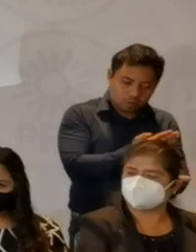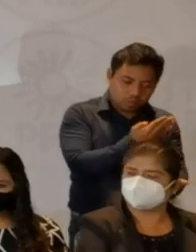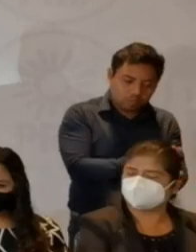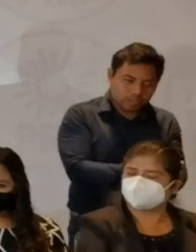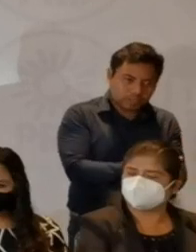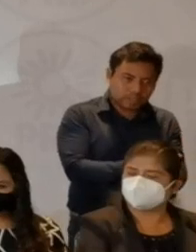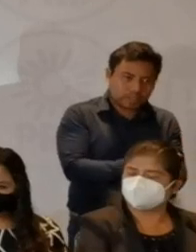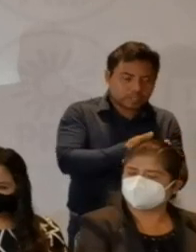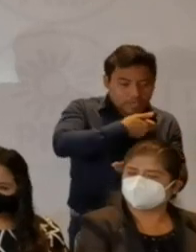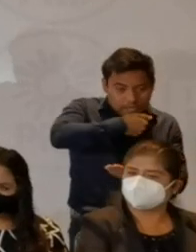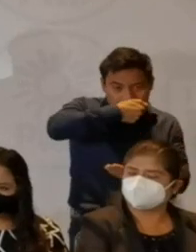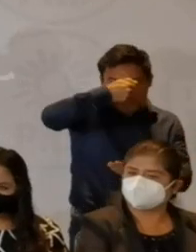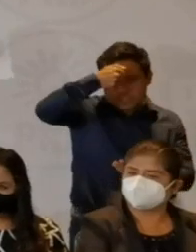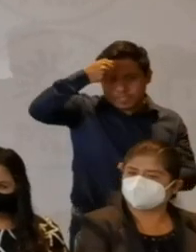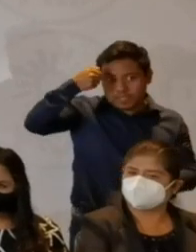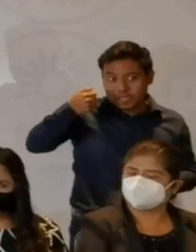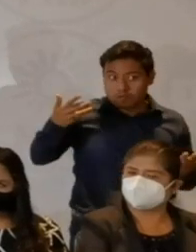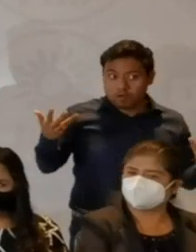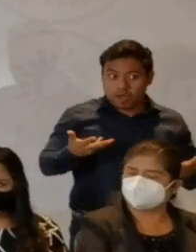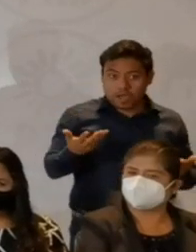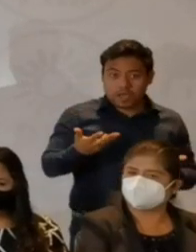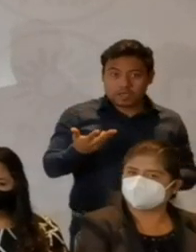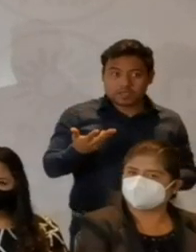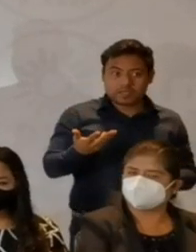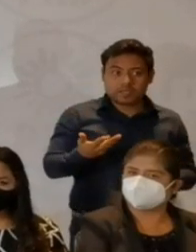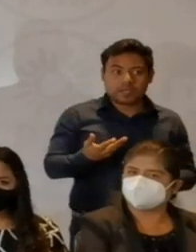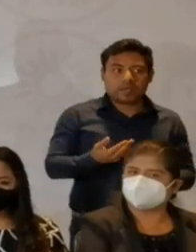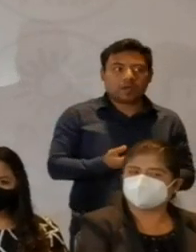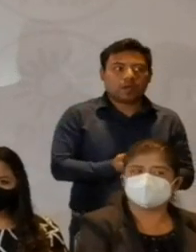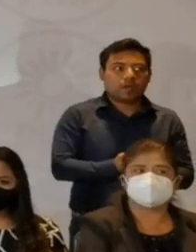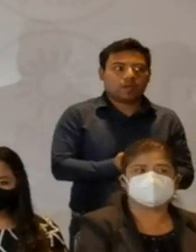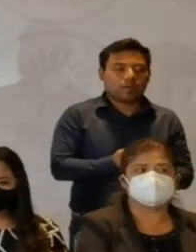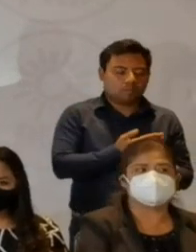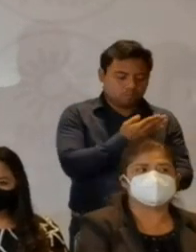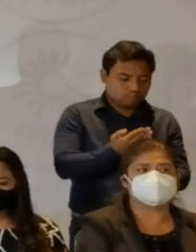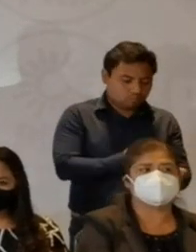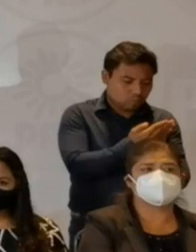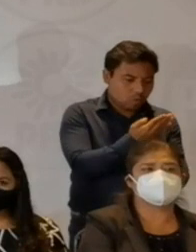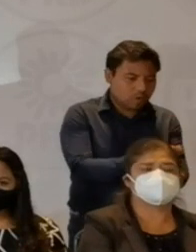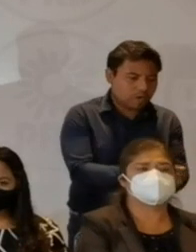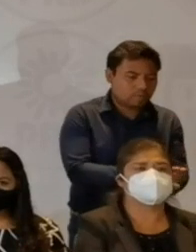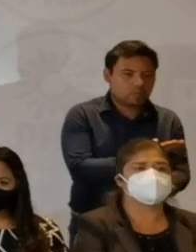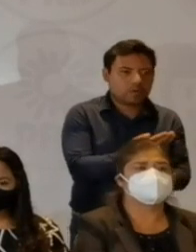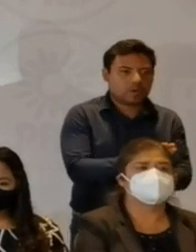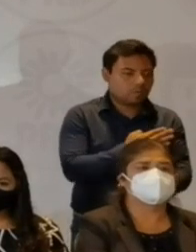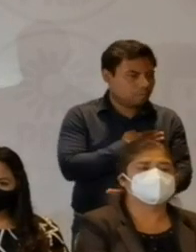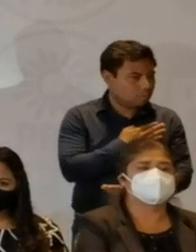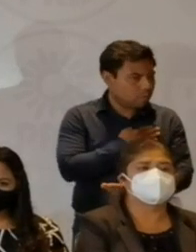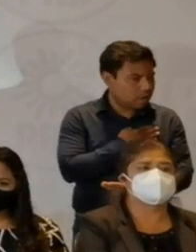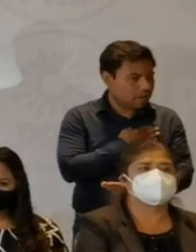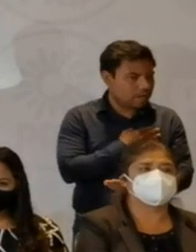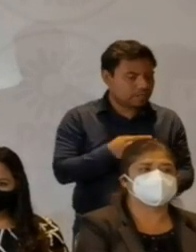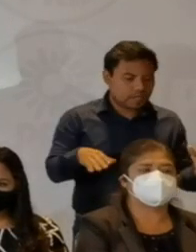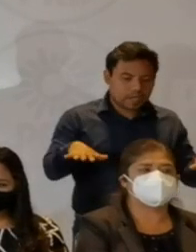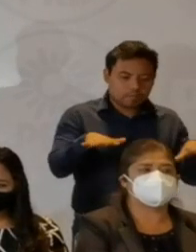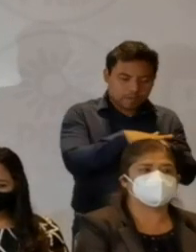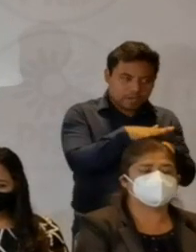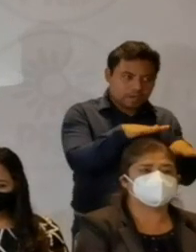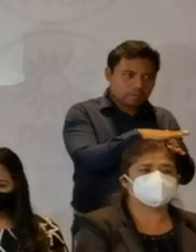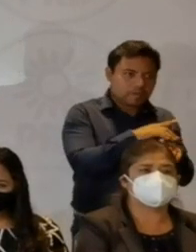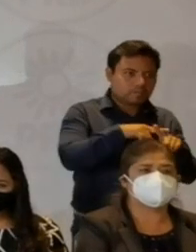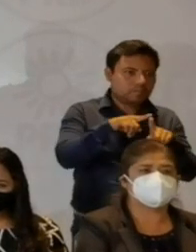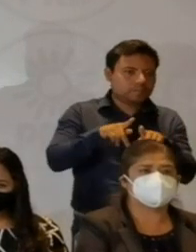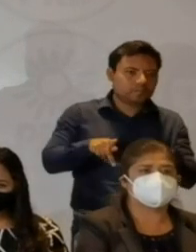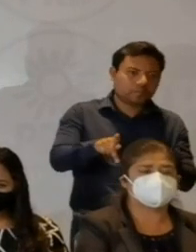el candidato nos ha pedido poner sobre la mesa para construir, lo vuelvo y repito, con las comunidades, con los pueblos